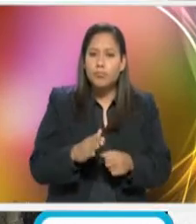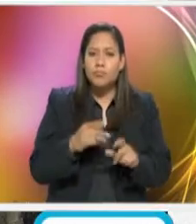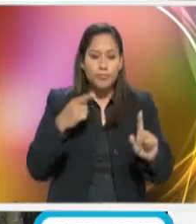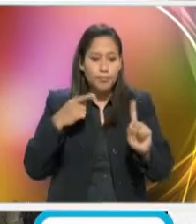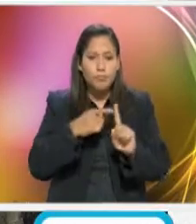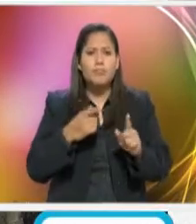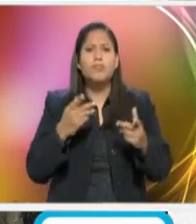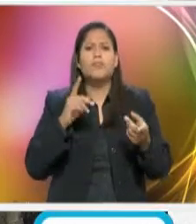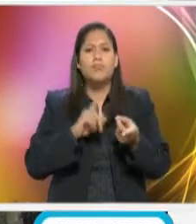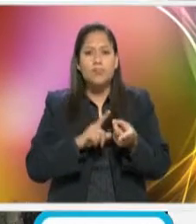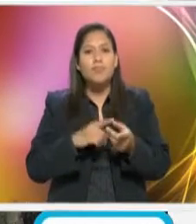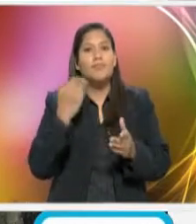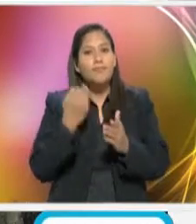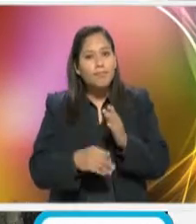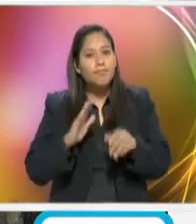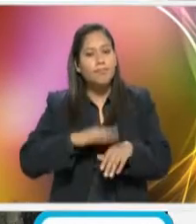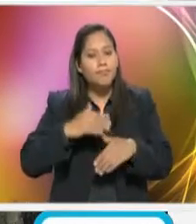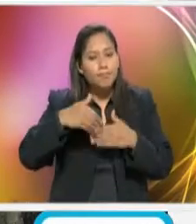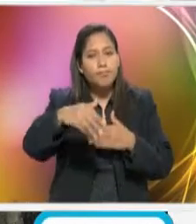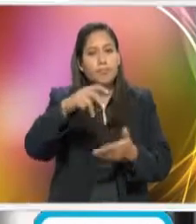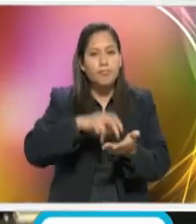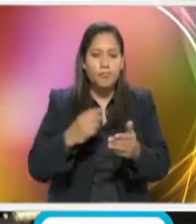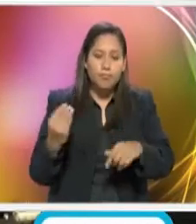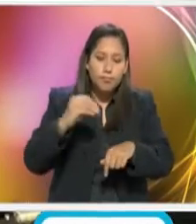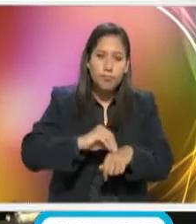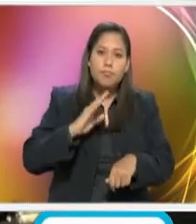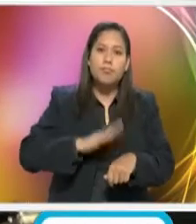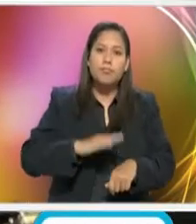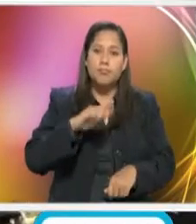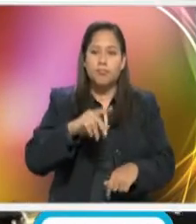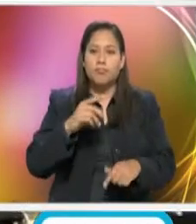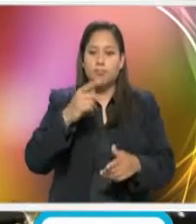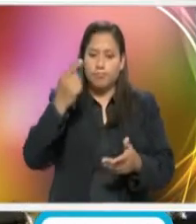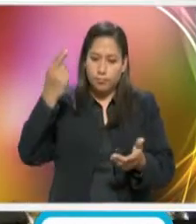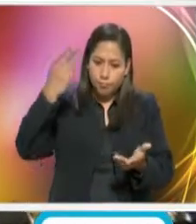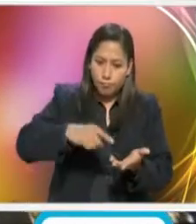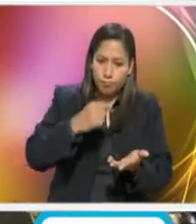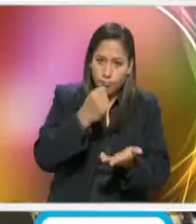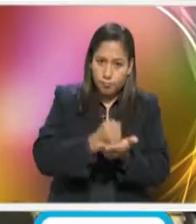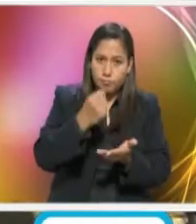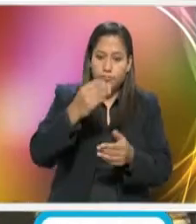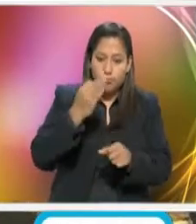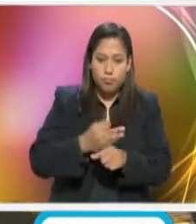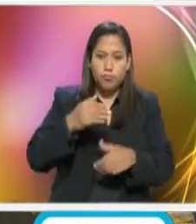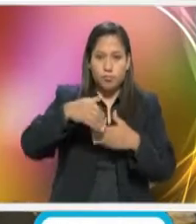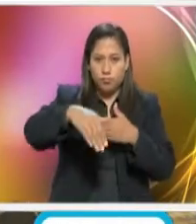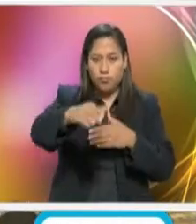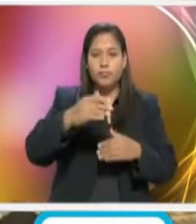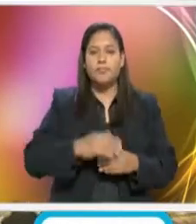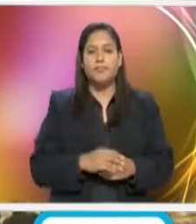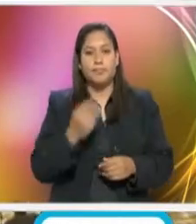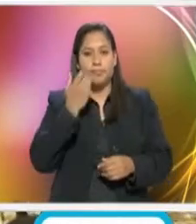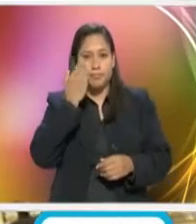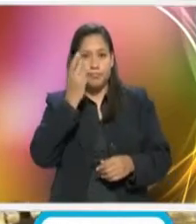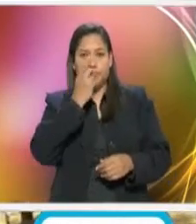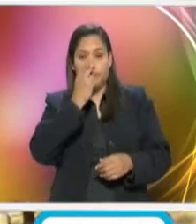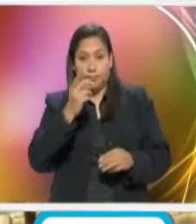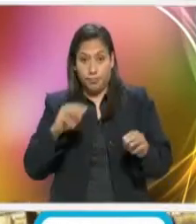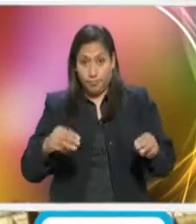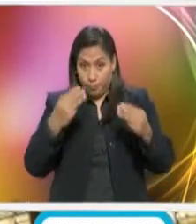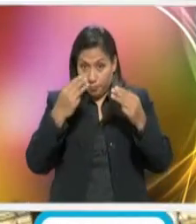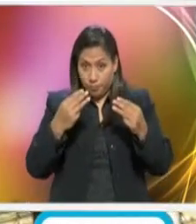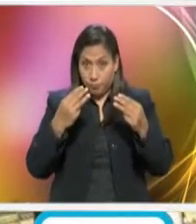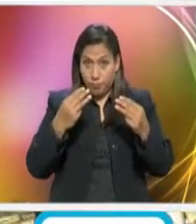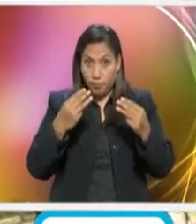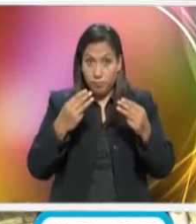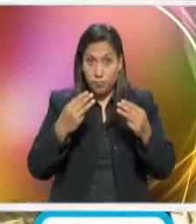también al mismo tiempo qué falta por hacer? ¿Qué implementarán durante la declaratoria a partir de ahorita? Sí, mira, quiero decirte que los mercados